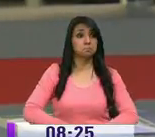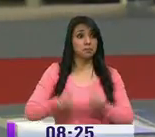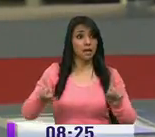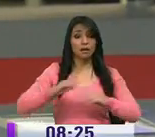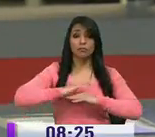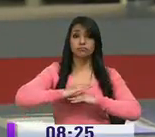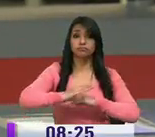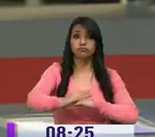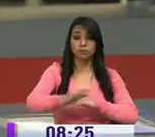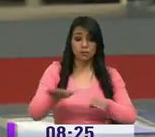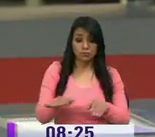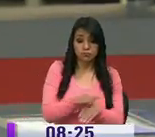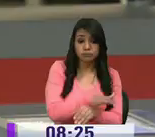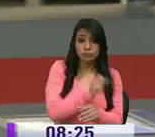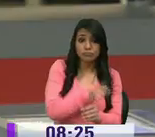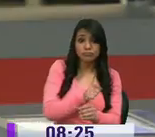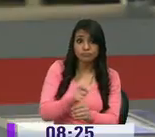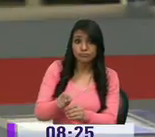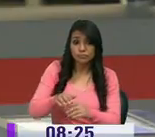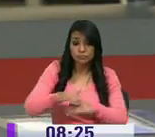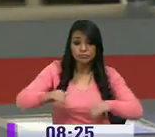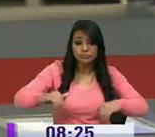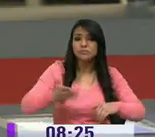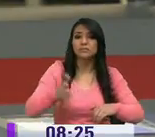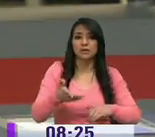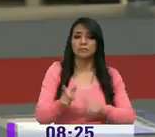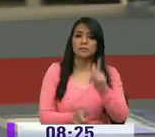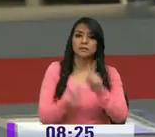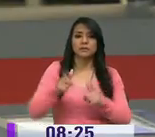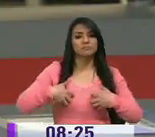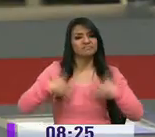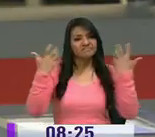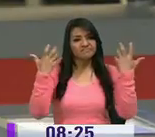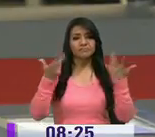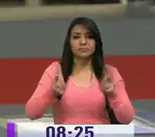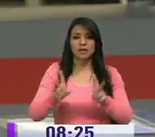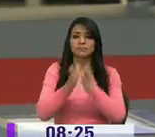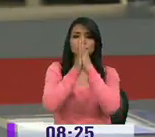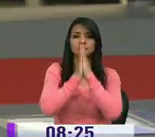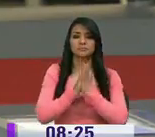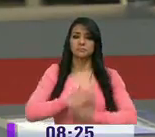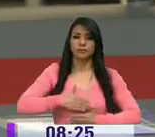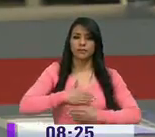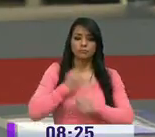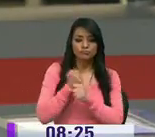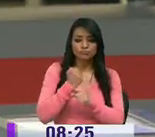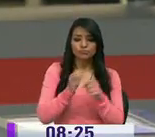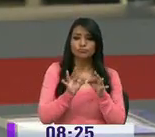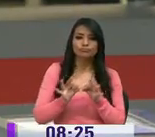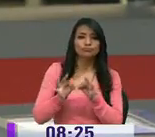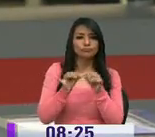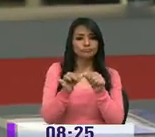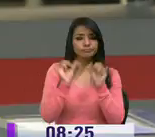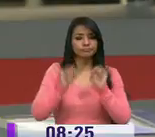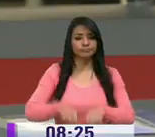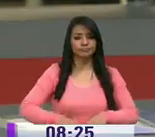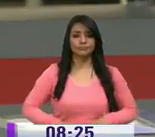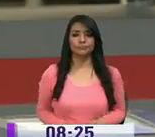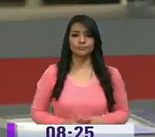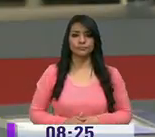repavimentó en el lugar donde se trabajó, por lo ello los vecinos están molestos y solicitan se hagan los trabajos pertinentes.